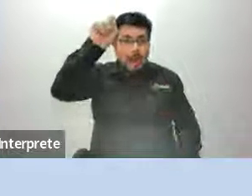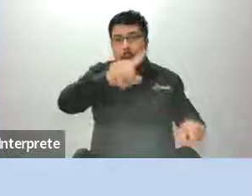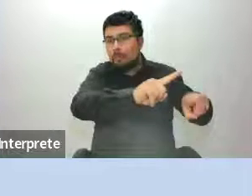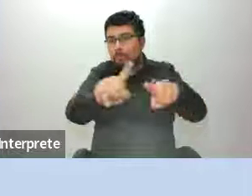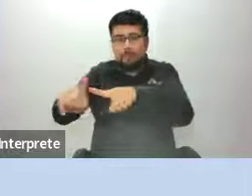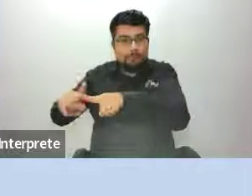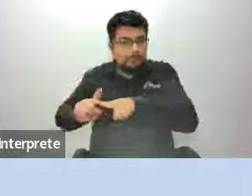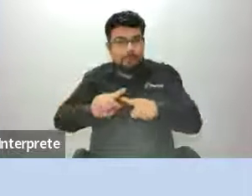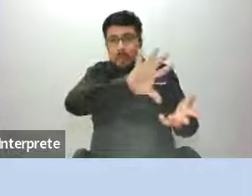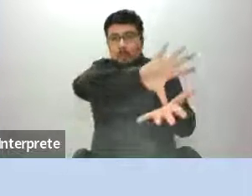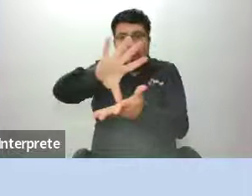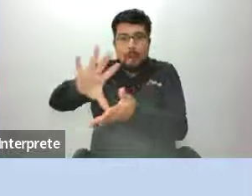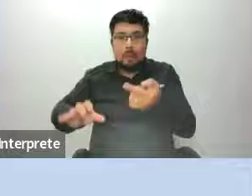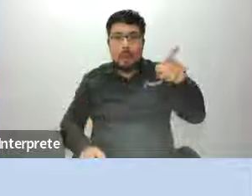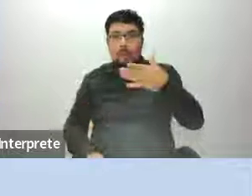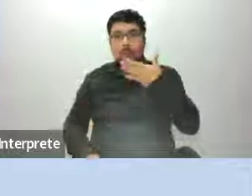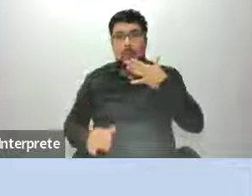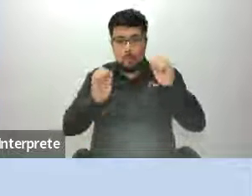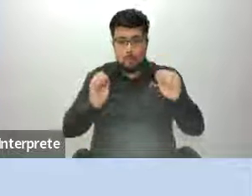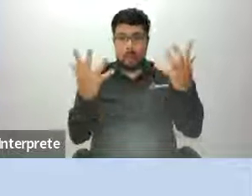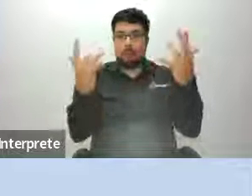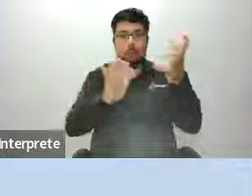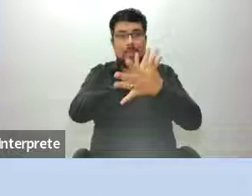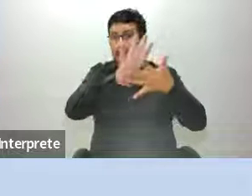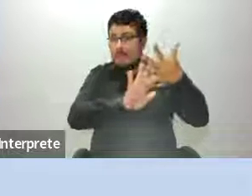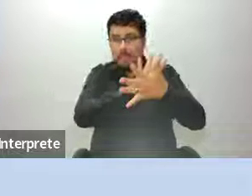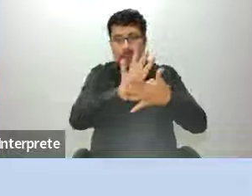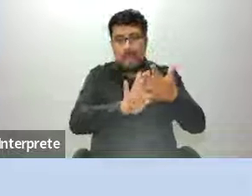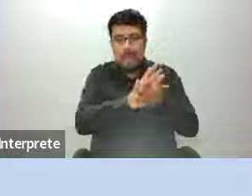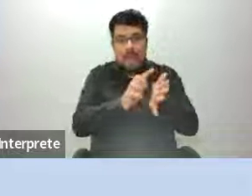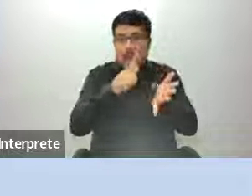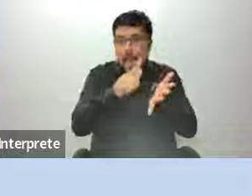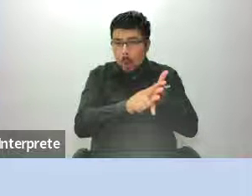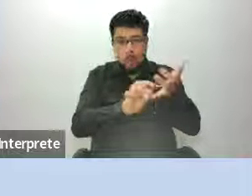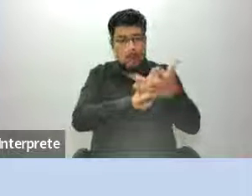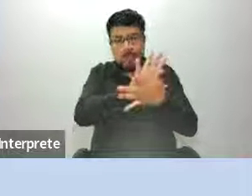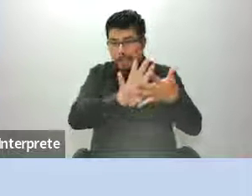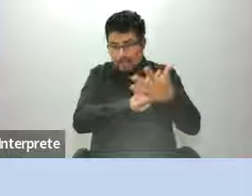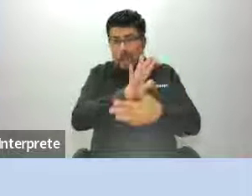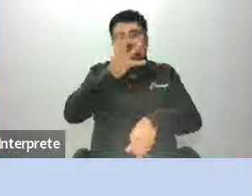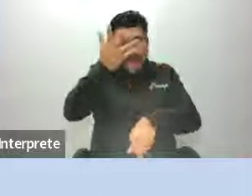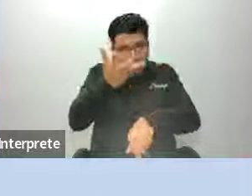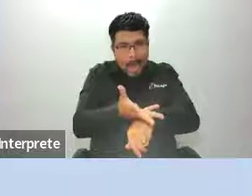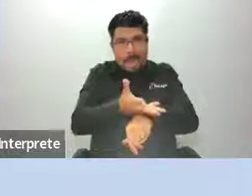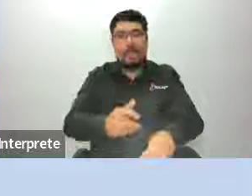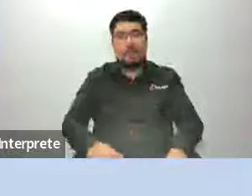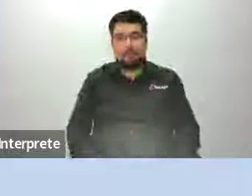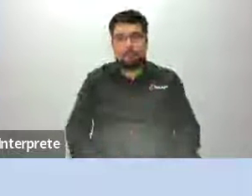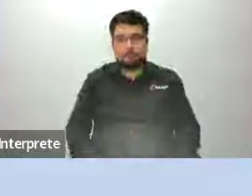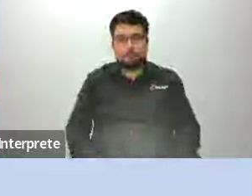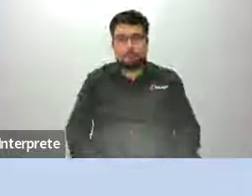ser señados. Las lenguas pueden ser señadas, pueden, o sea, es decir, hay lenguas de señas, hay lenguas que